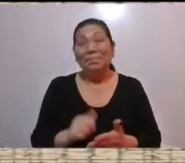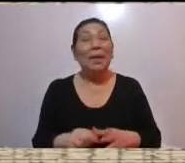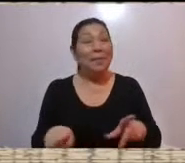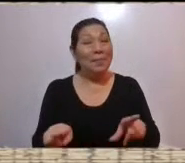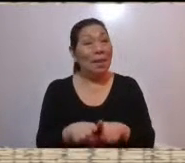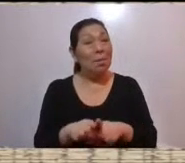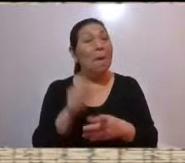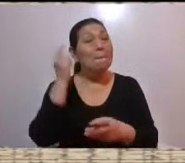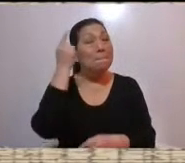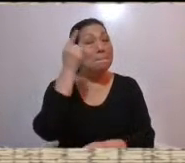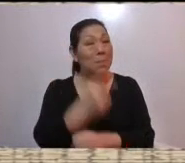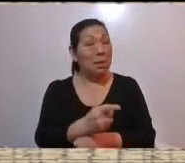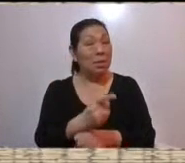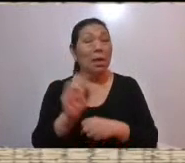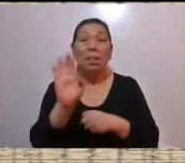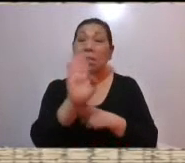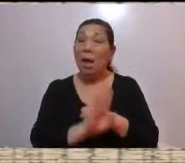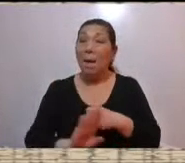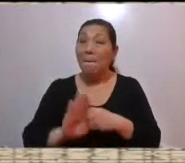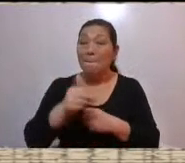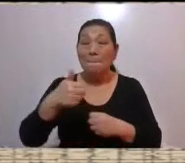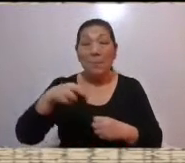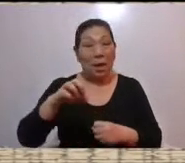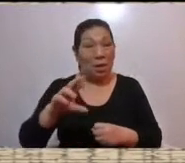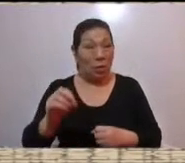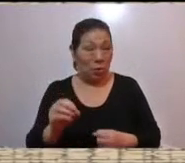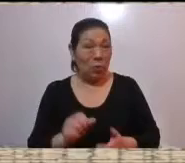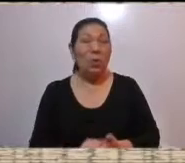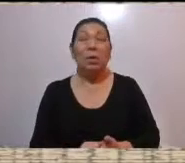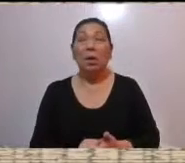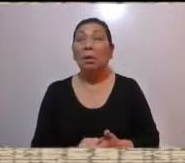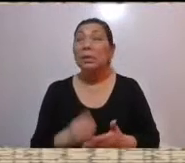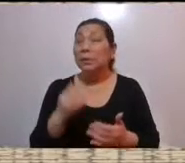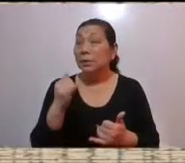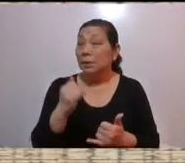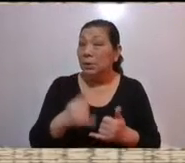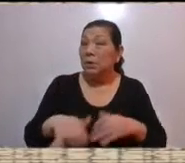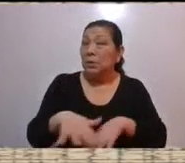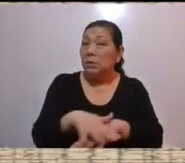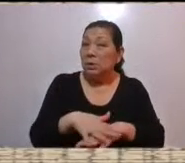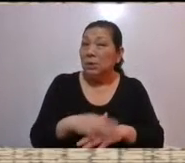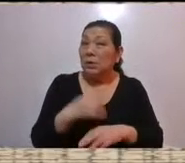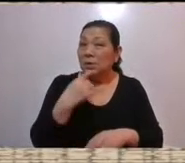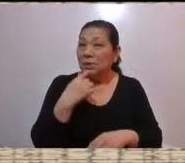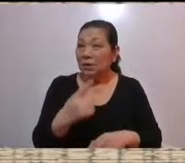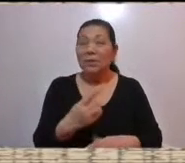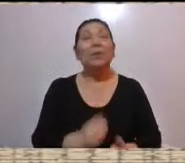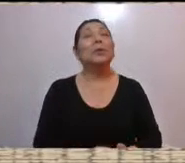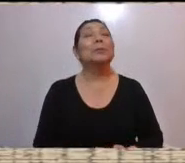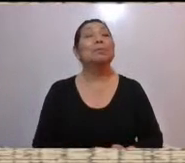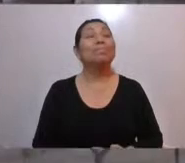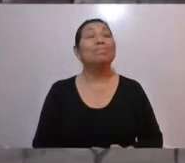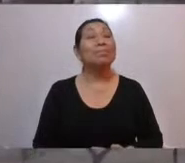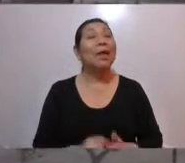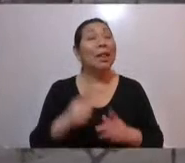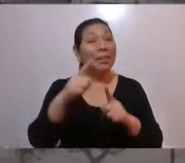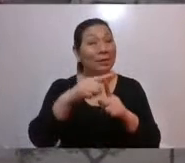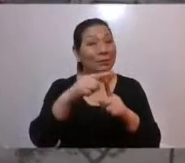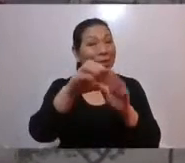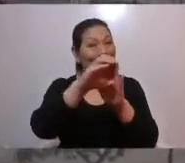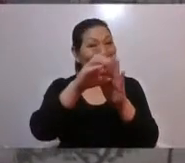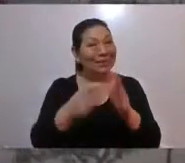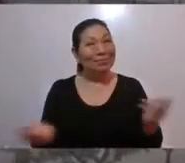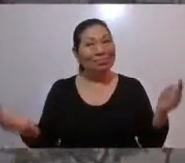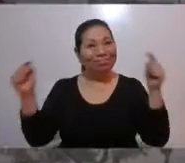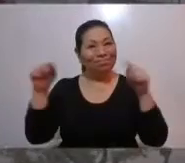decidieron interponer una demanda de amparo que llegó finalmente, como bien ha mencionado usted,